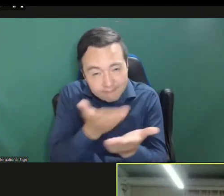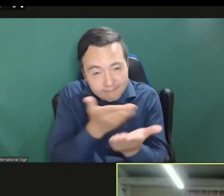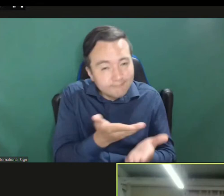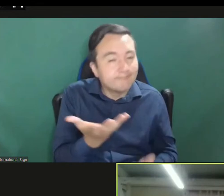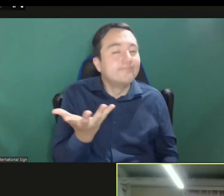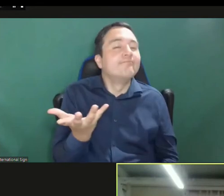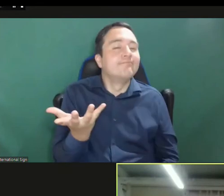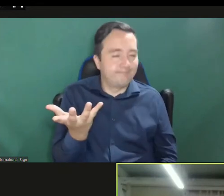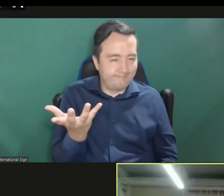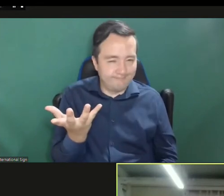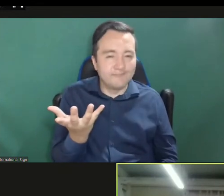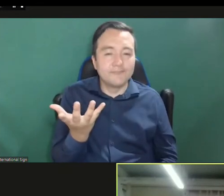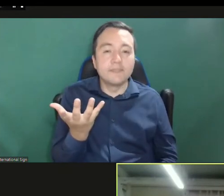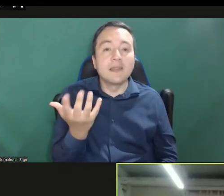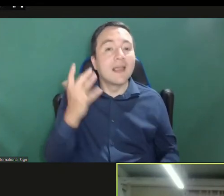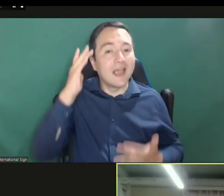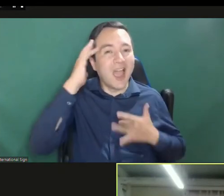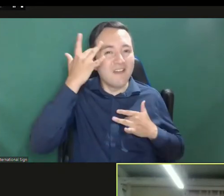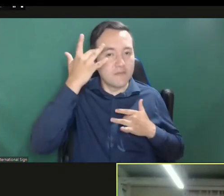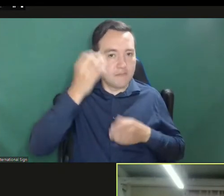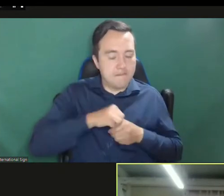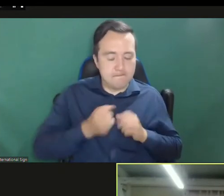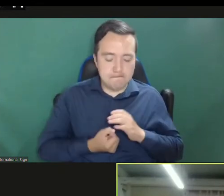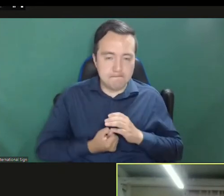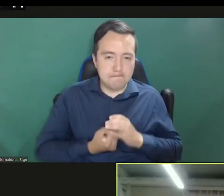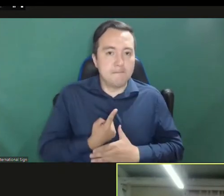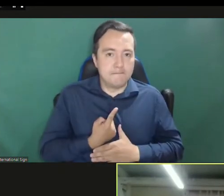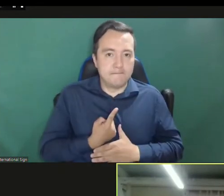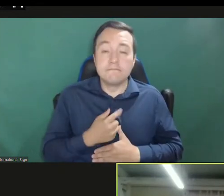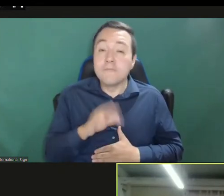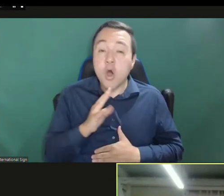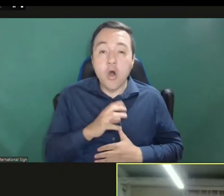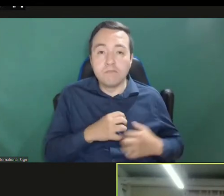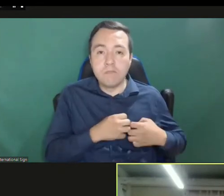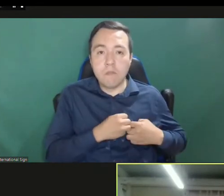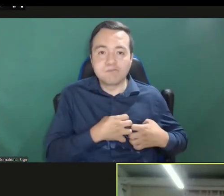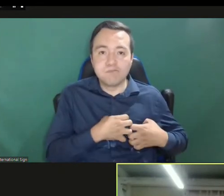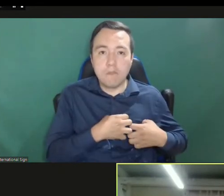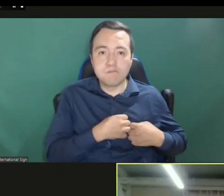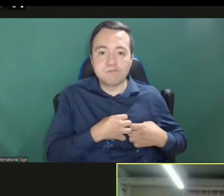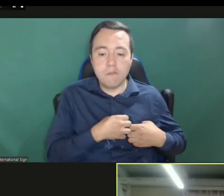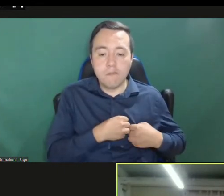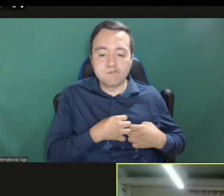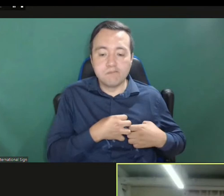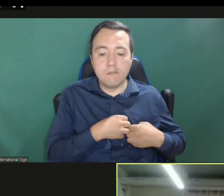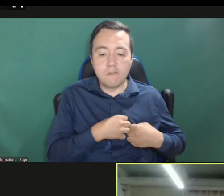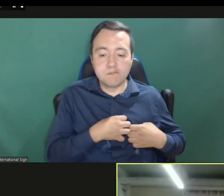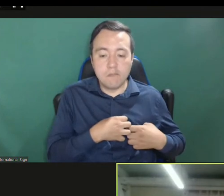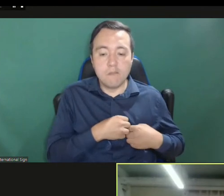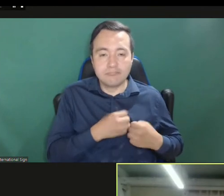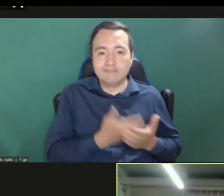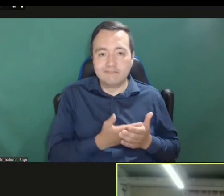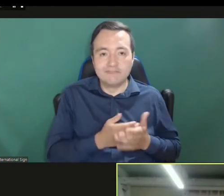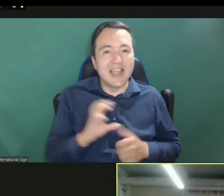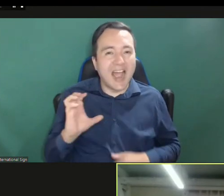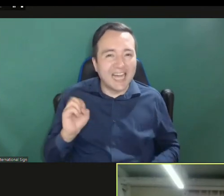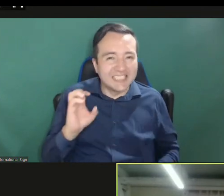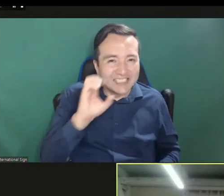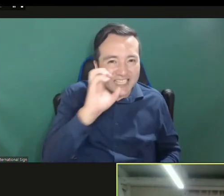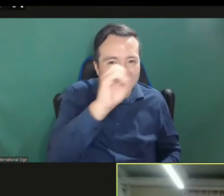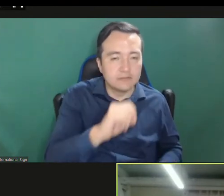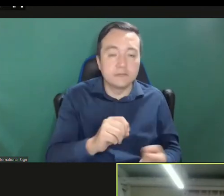transmisibles especialmente las cardiovasculares el cáncer y diabetes las enfermedades